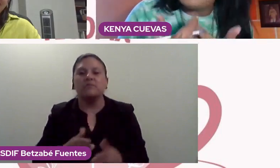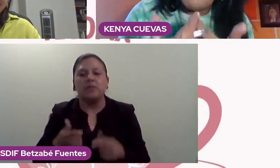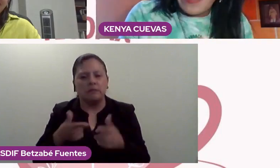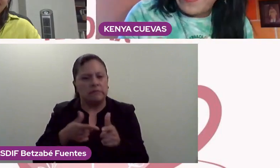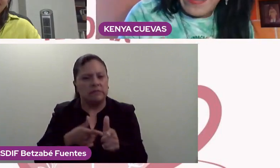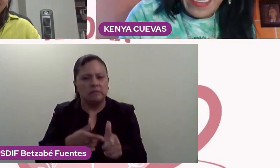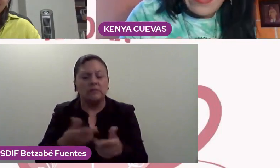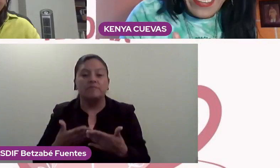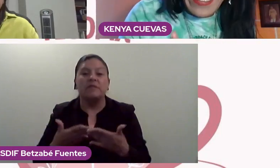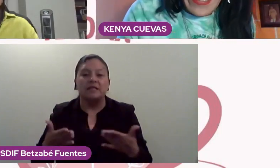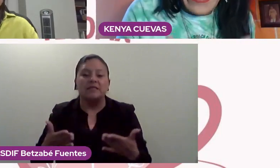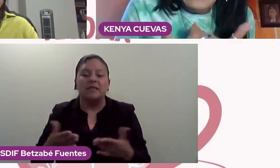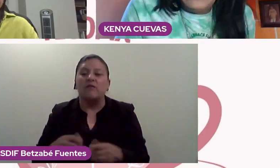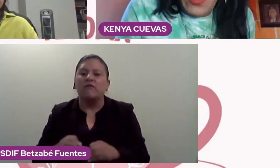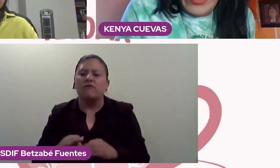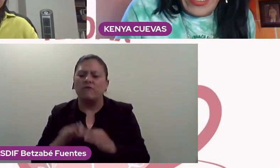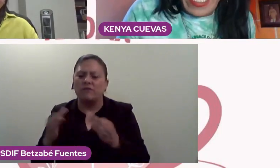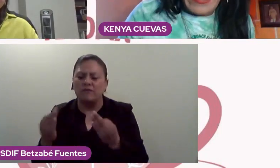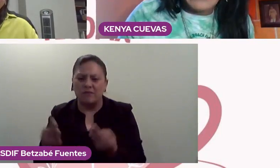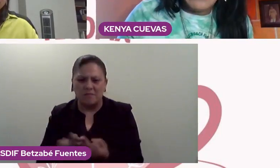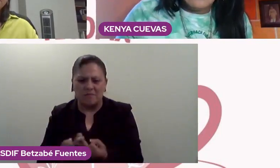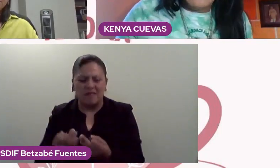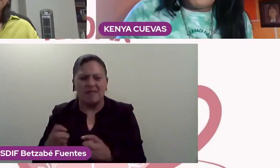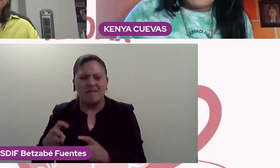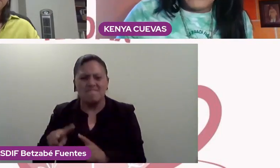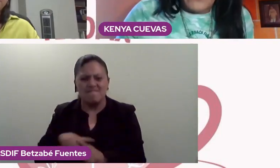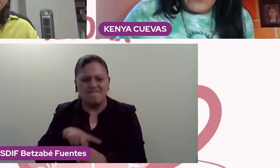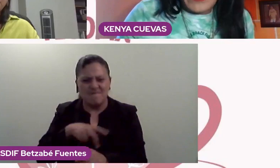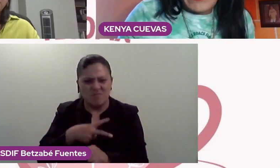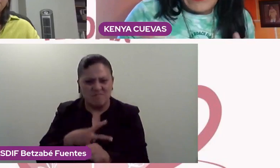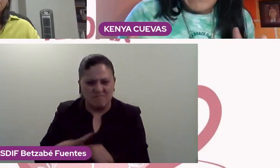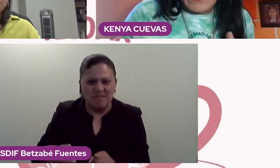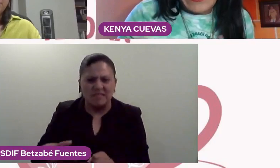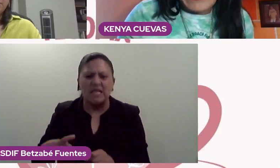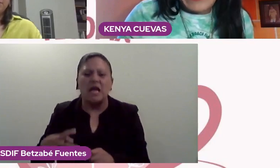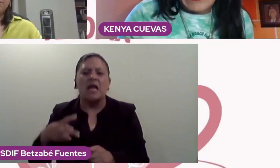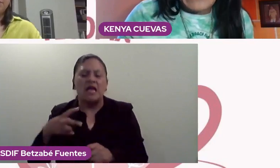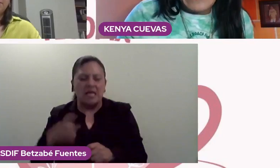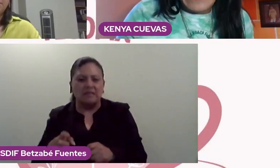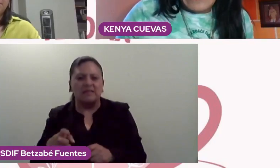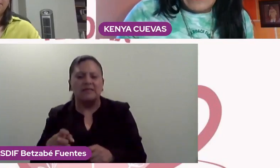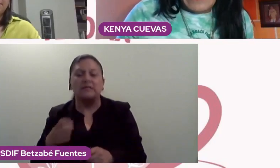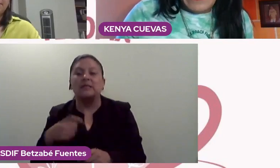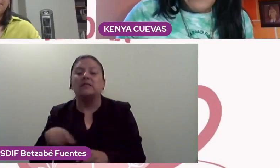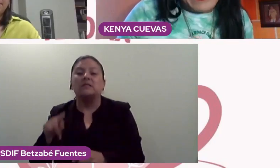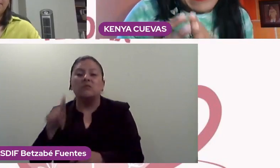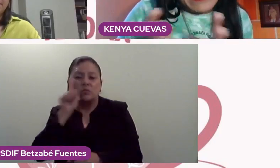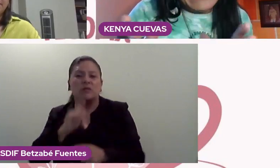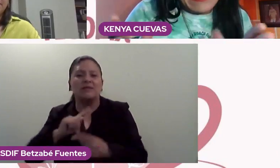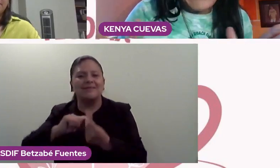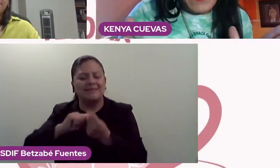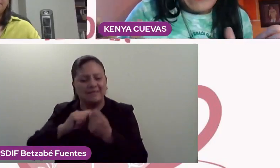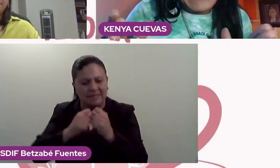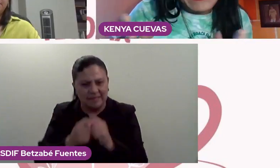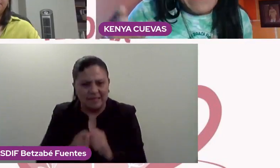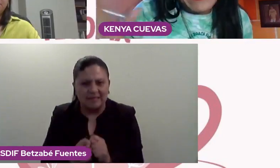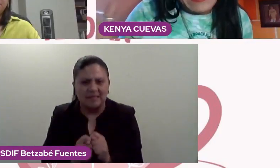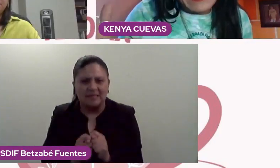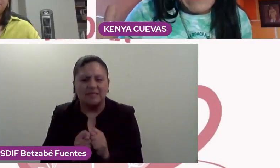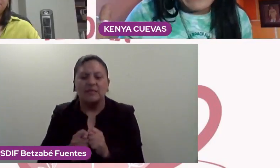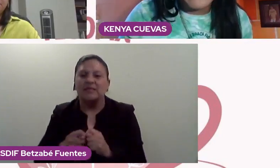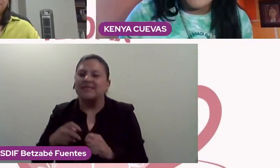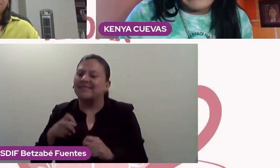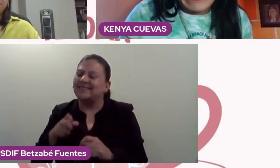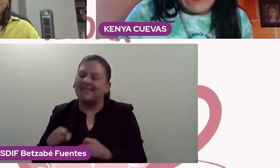estructurales, sistemáticas e históricas, pues colocan a las mujeres trans, pues en estas violencias ya